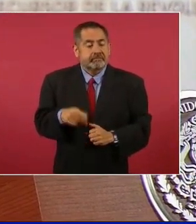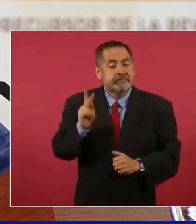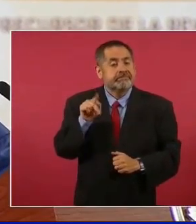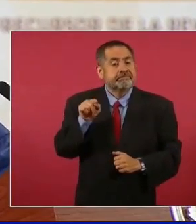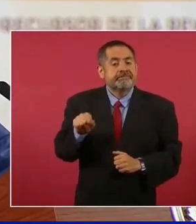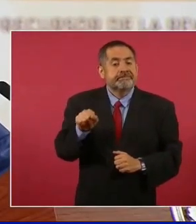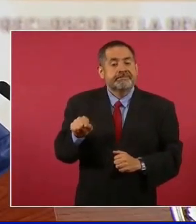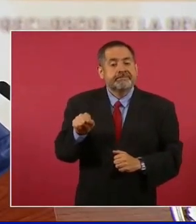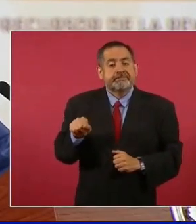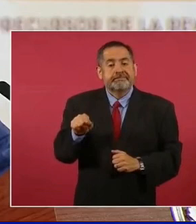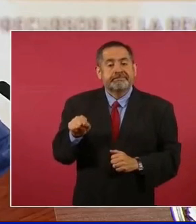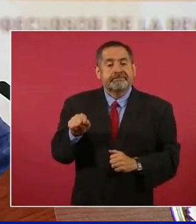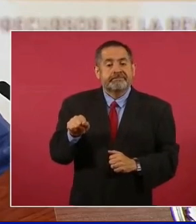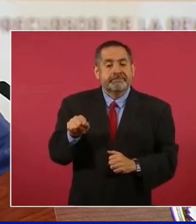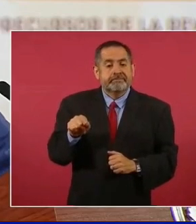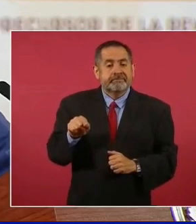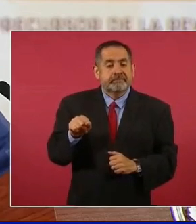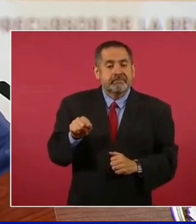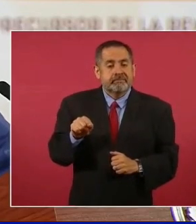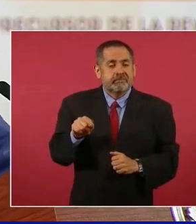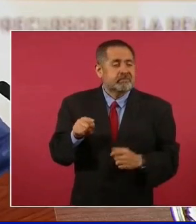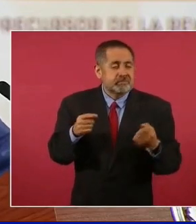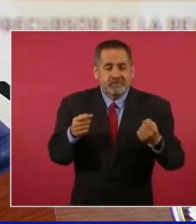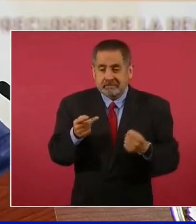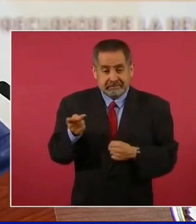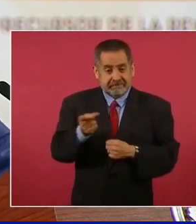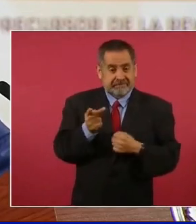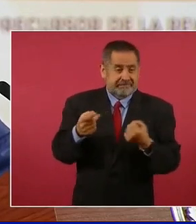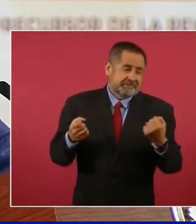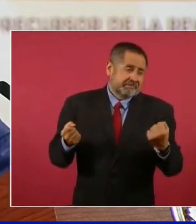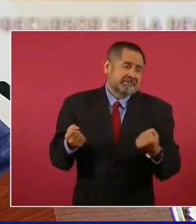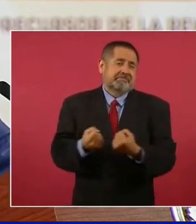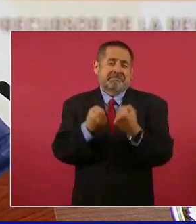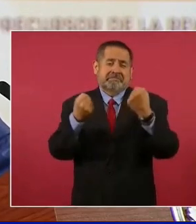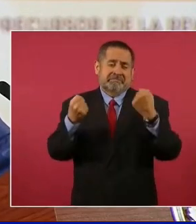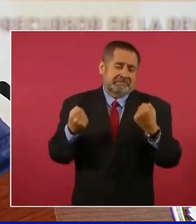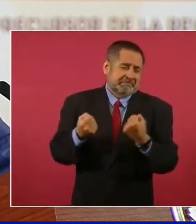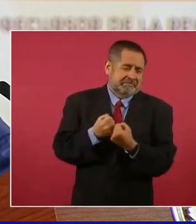Pero ya era mucha la confrontación,